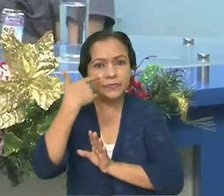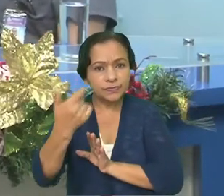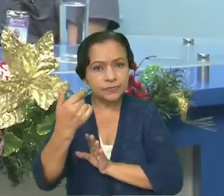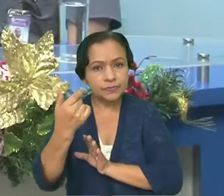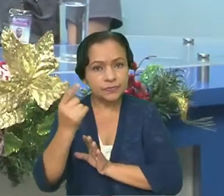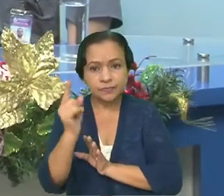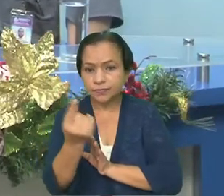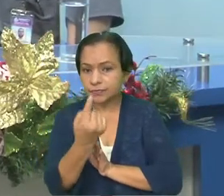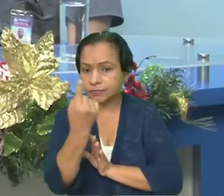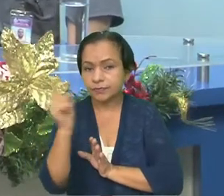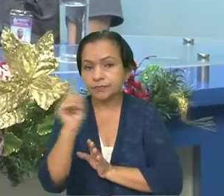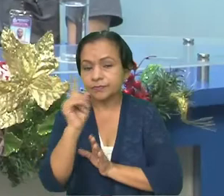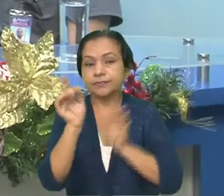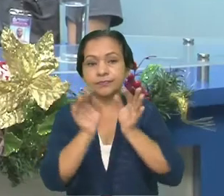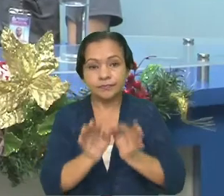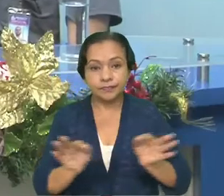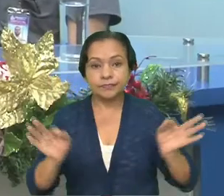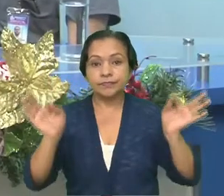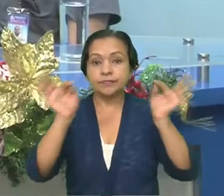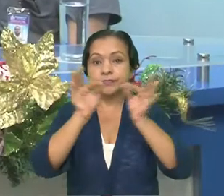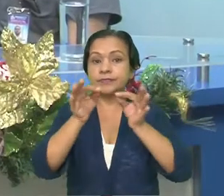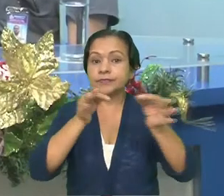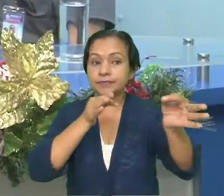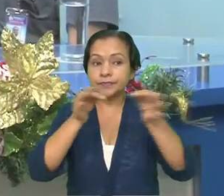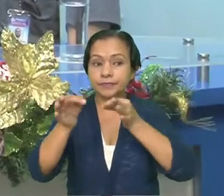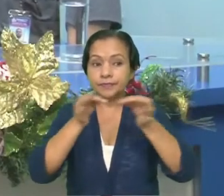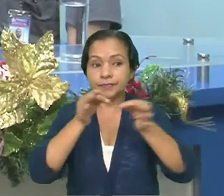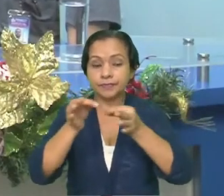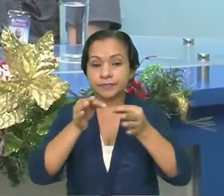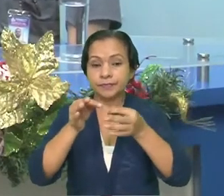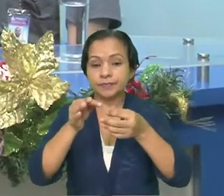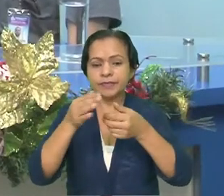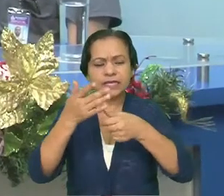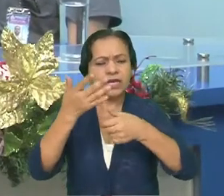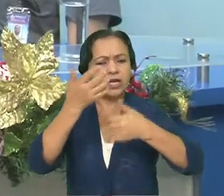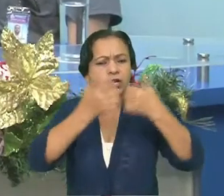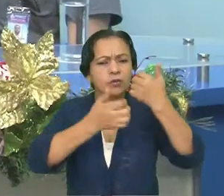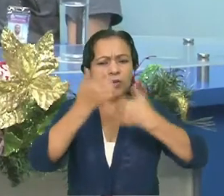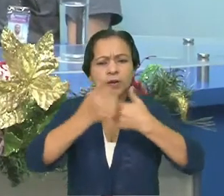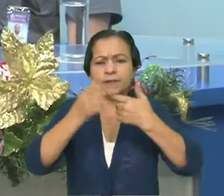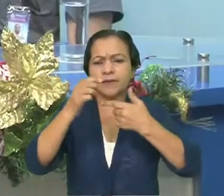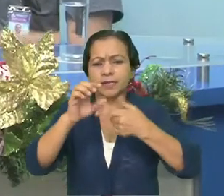la única. Uh-huh. Eso es importante de saberlo, que es la esclerosis múltiple, ¿verdad?